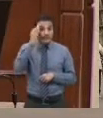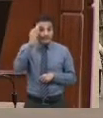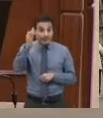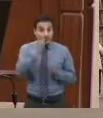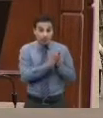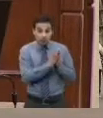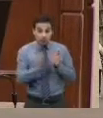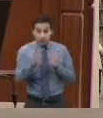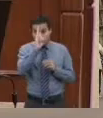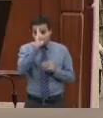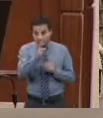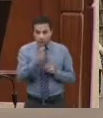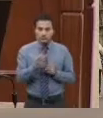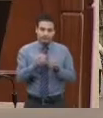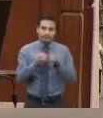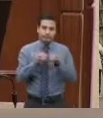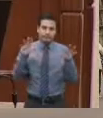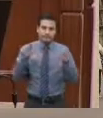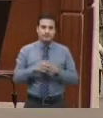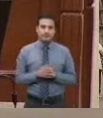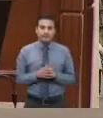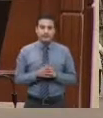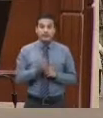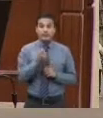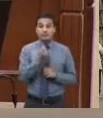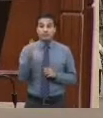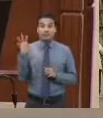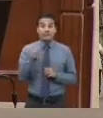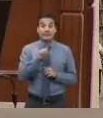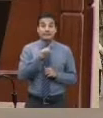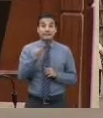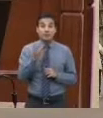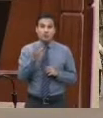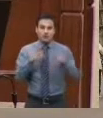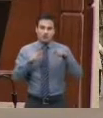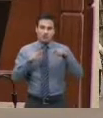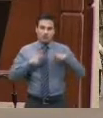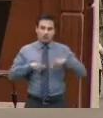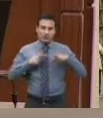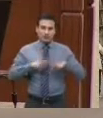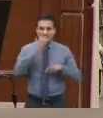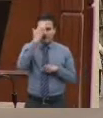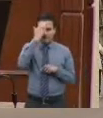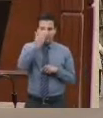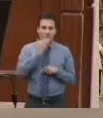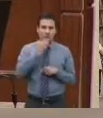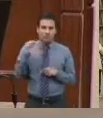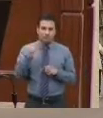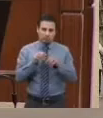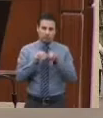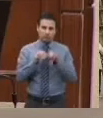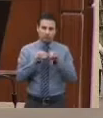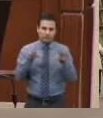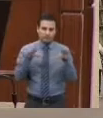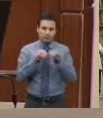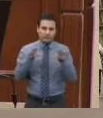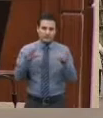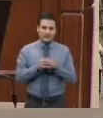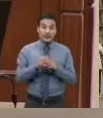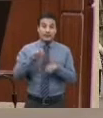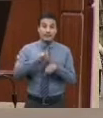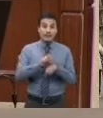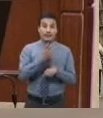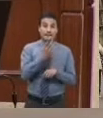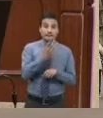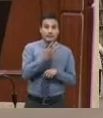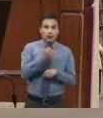caso concreto, se acreditó que existió la participación de 104 personas famosas o influencers, quienes los días 5 y 6 de